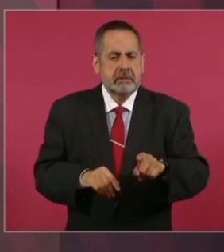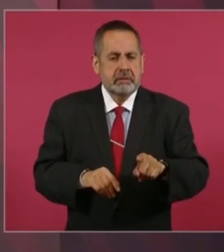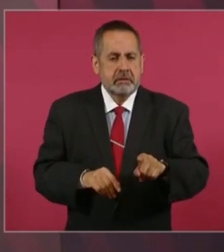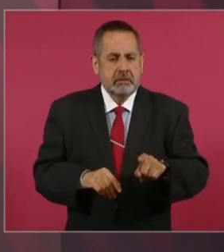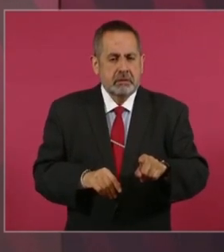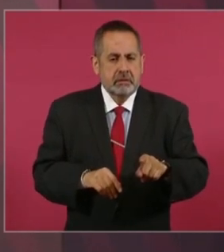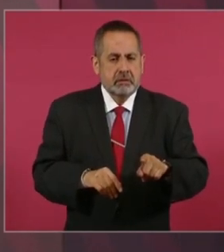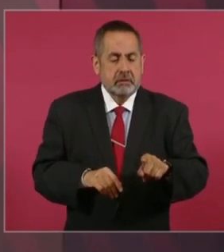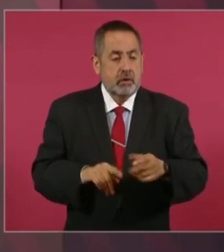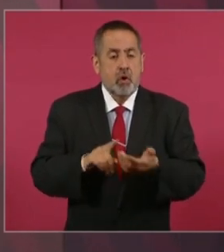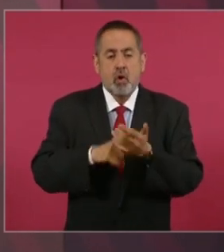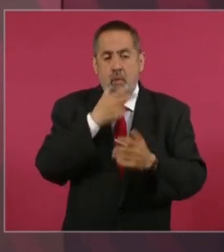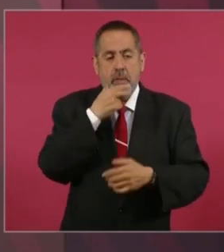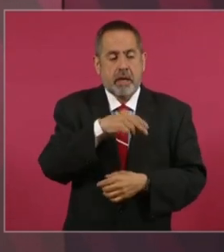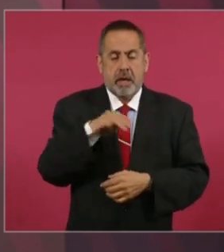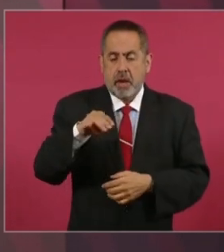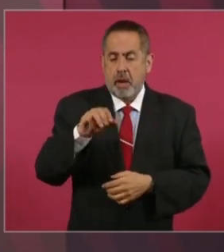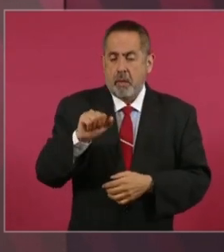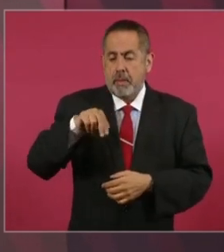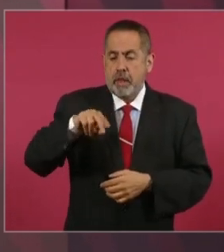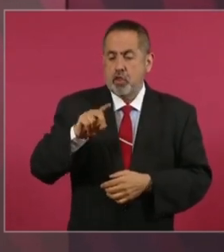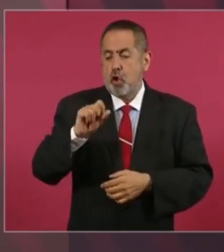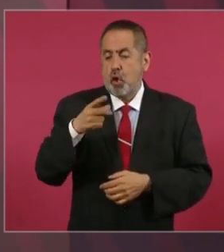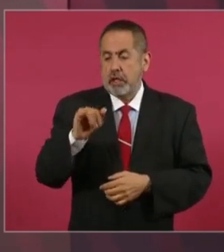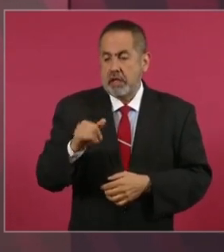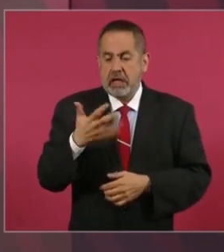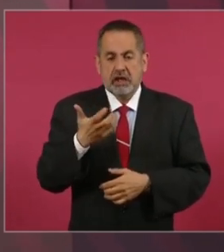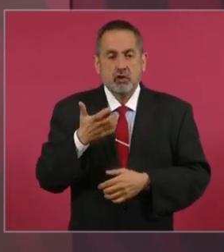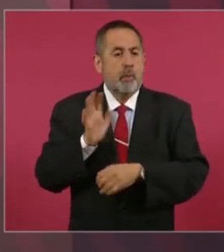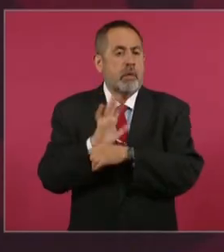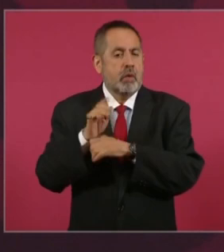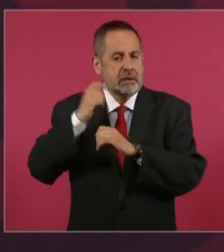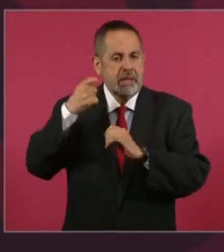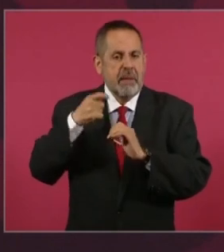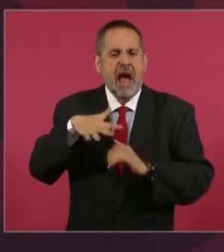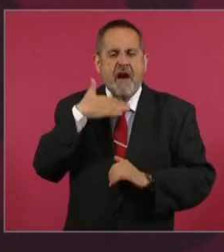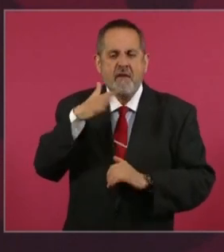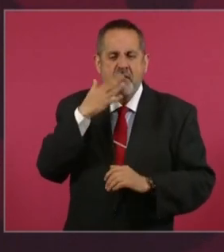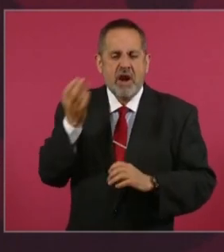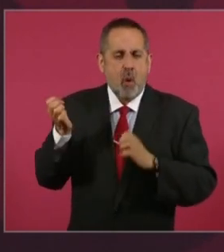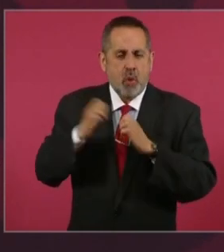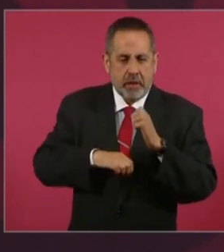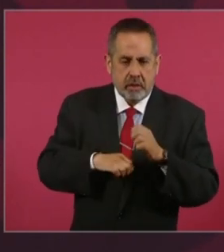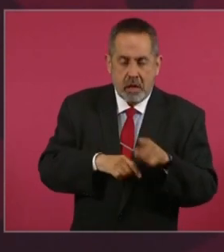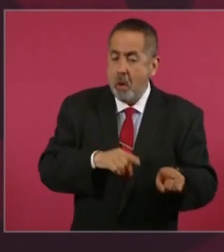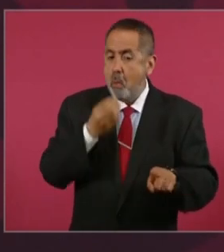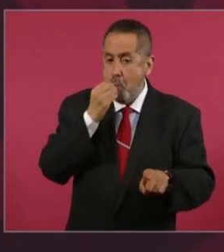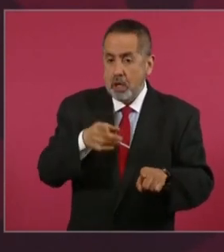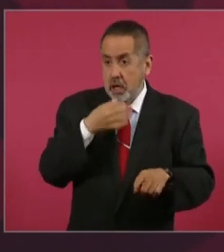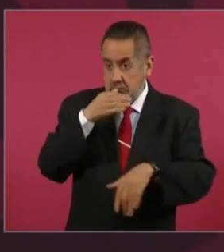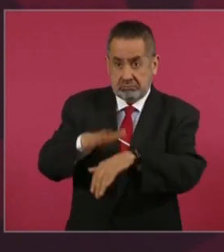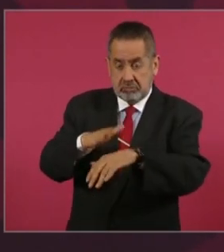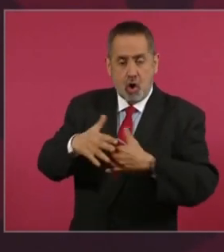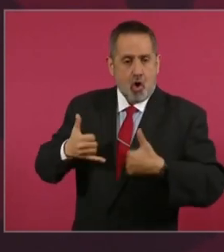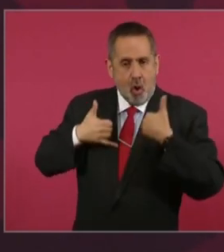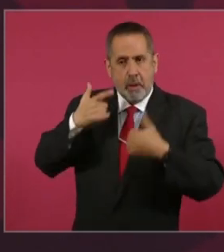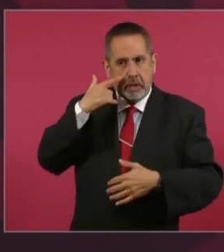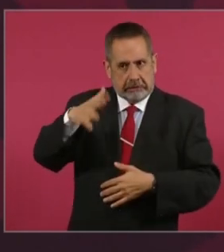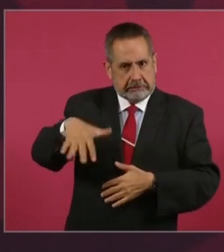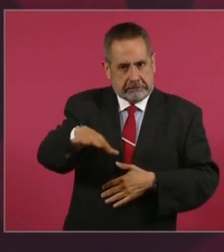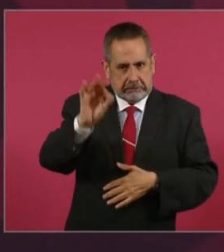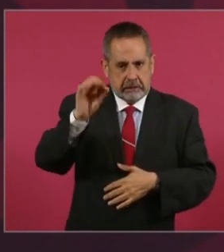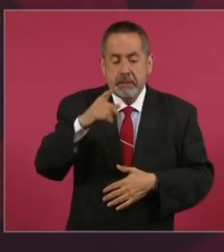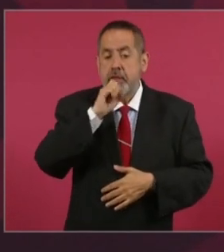Mandoki hizo una que se llama Fraude, muy buena, eso también para los jóvenes, búsquenla,